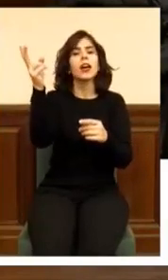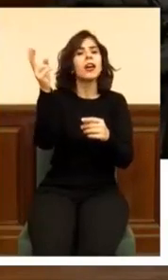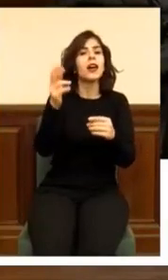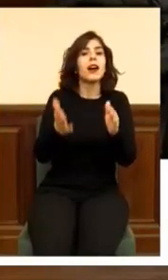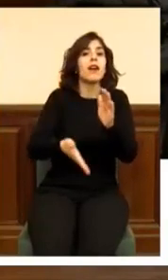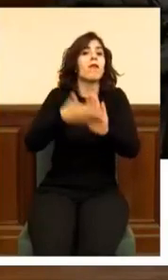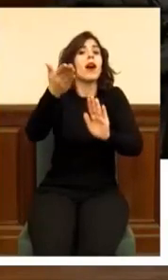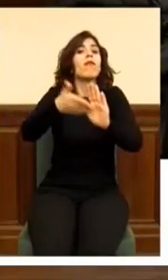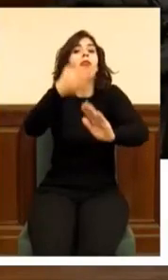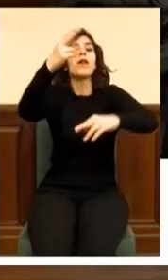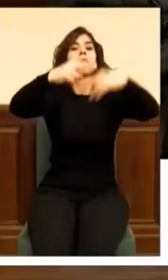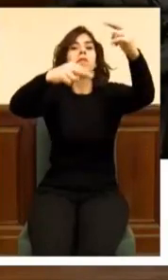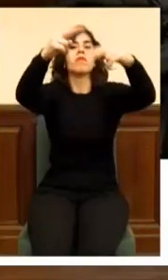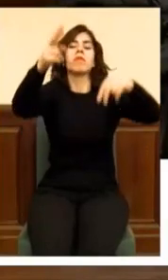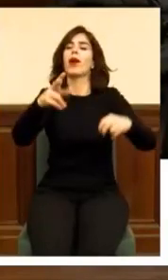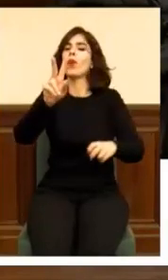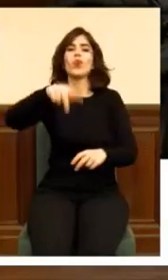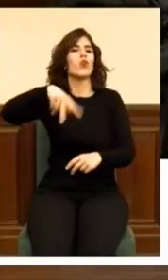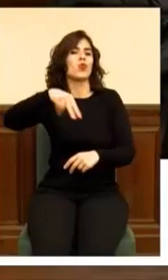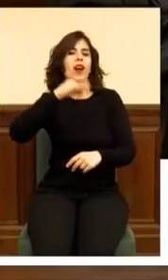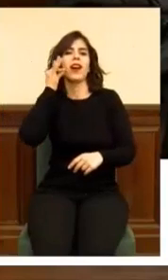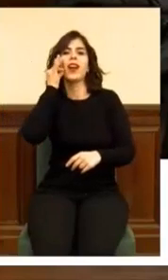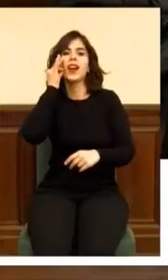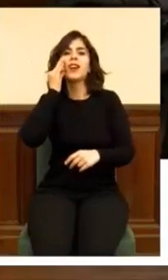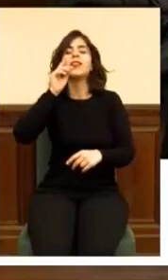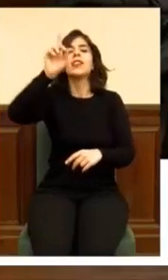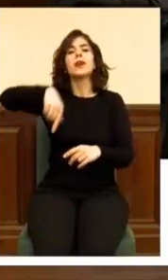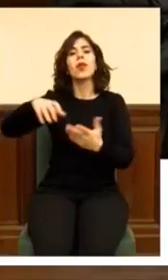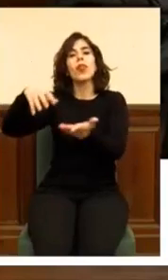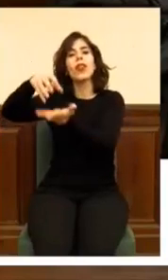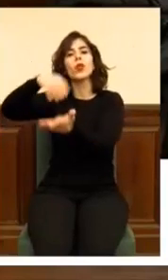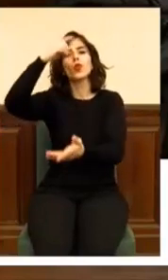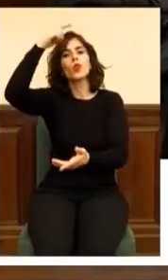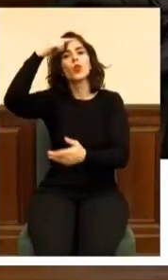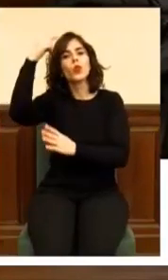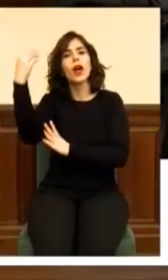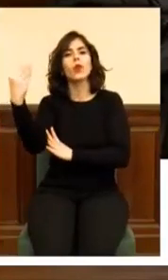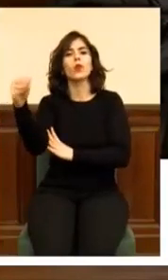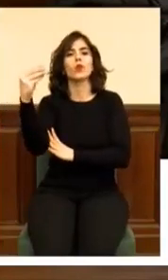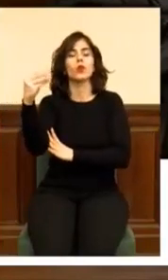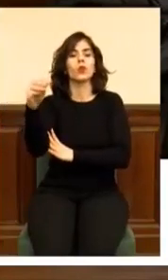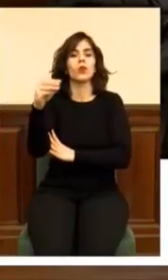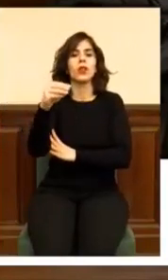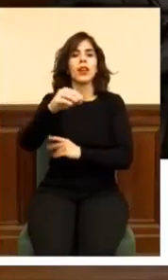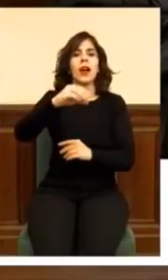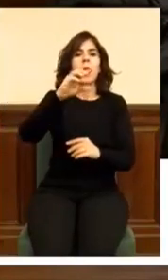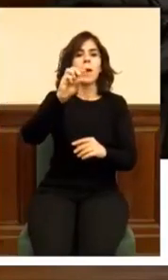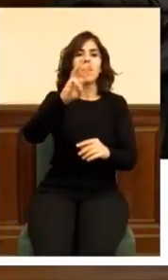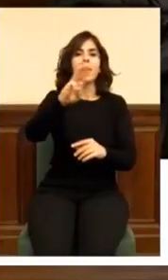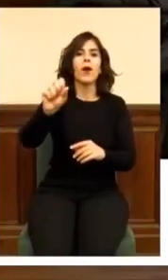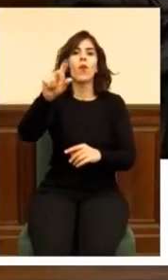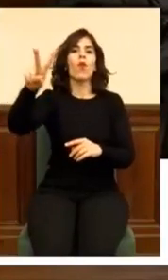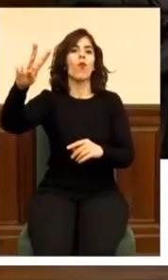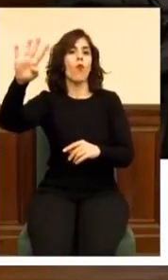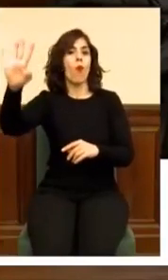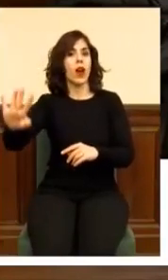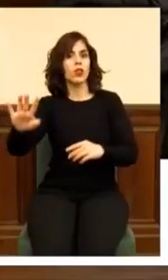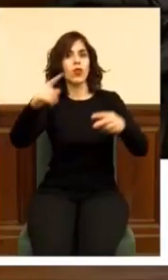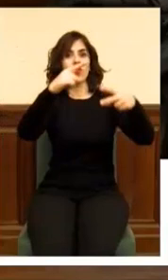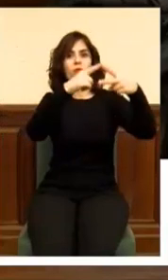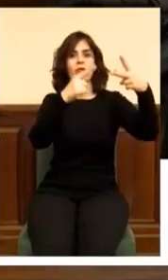llega, y también la dotación del Centro Cultural y Juvenil del Pau 4. Estamos convencidos que esas dos